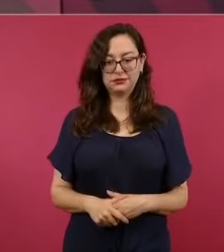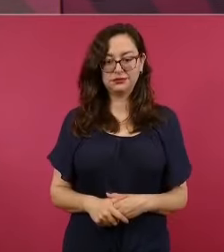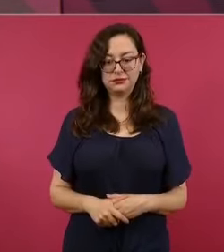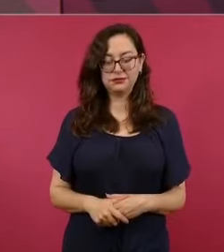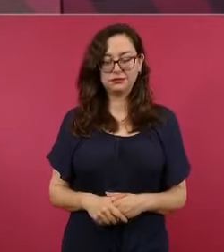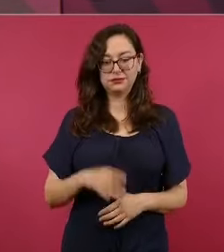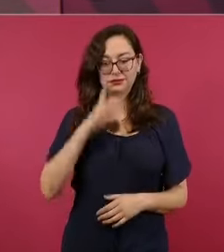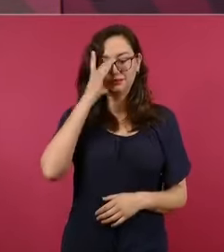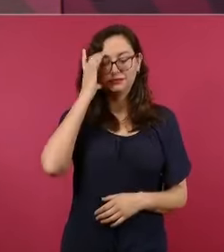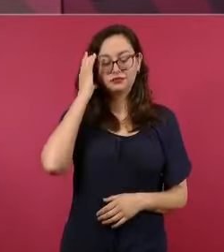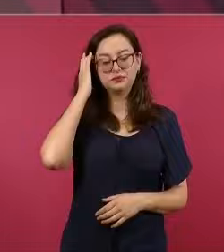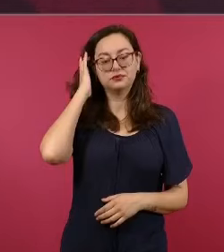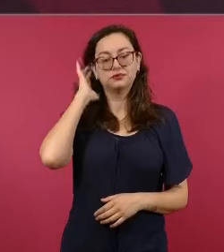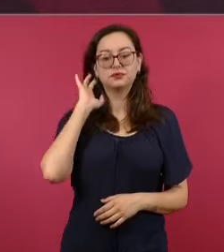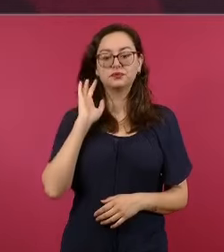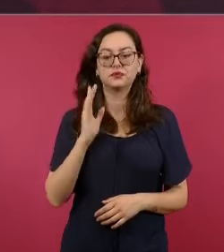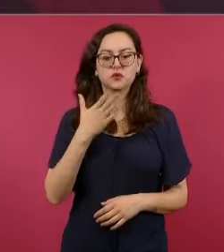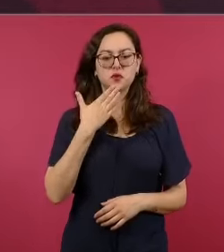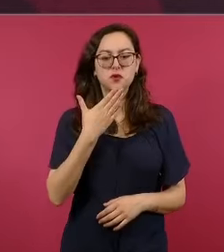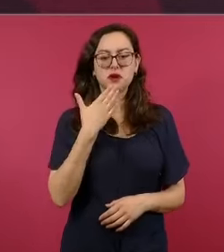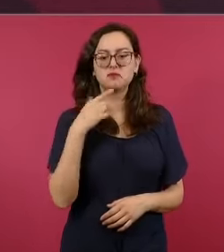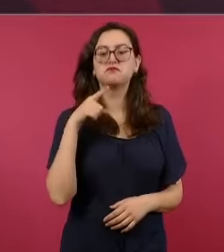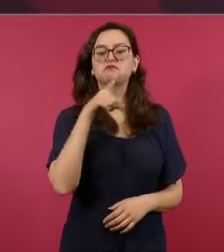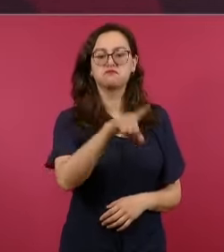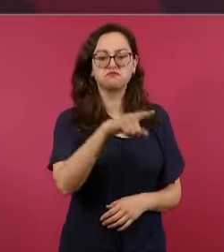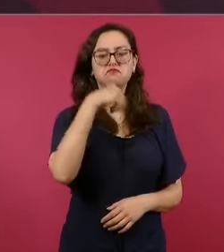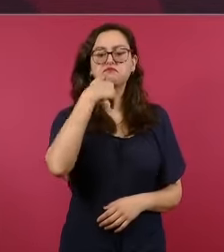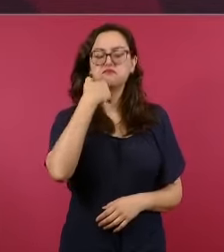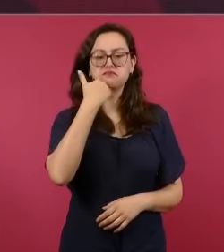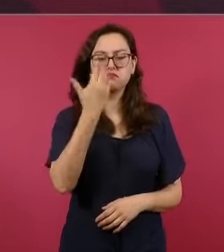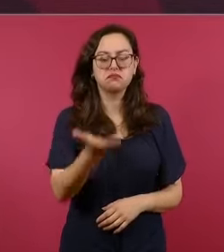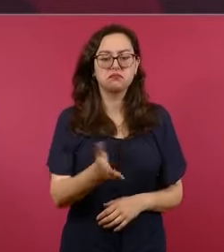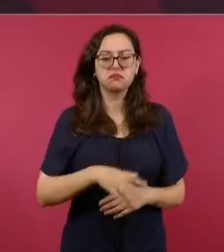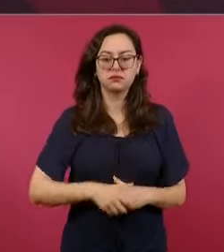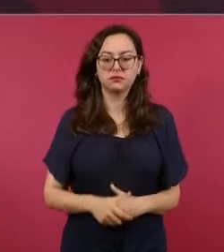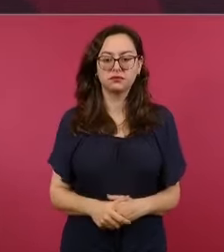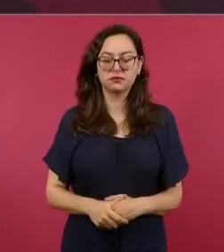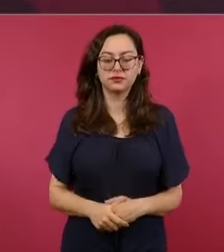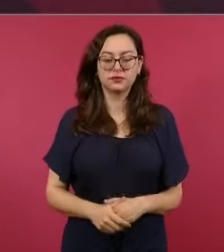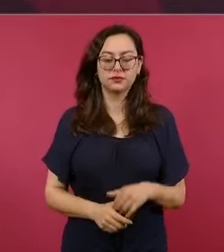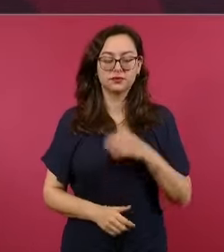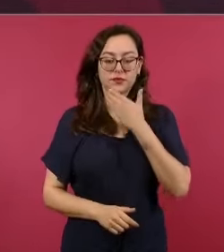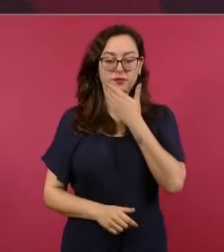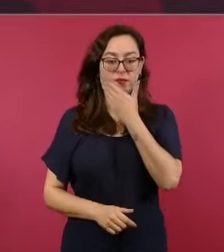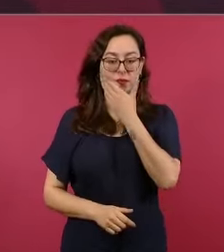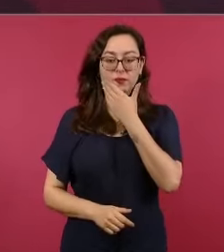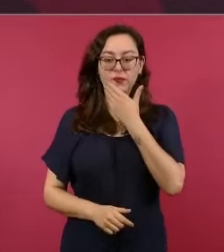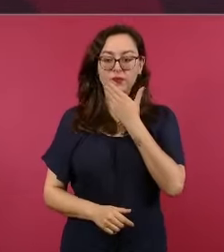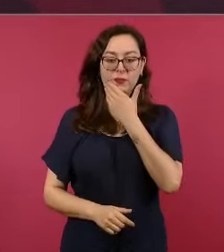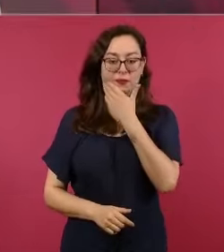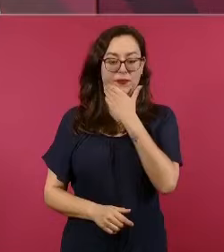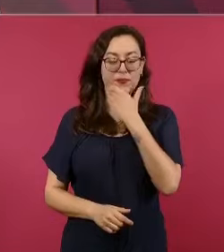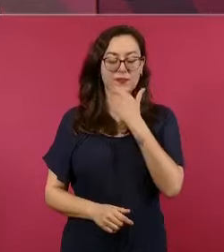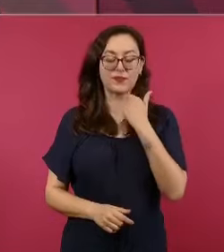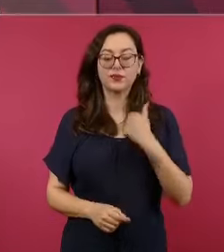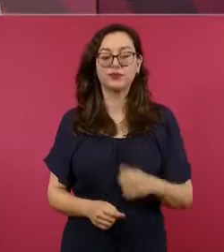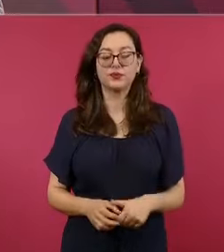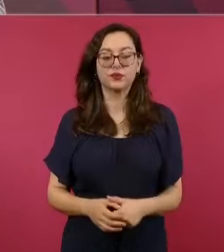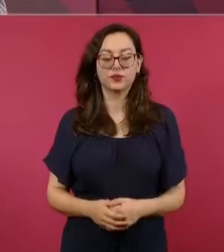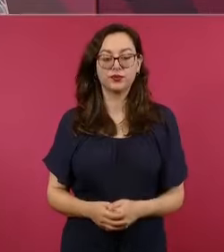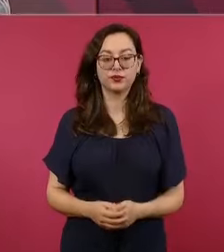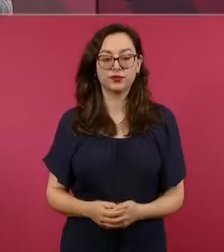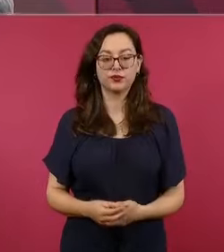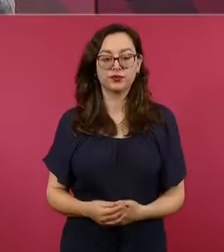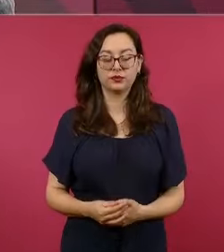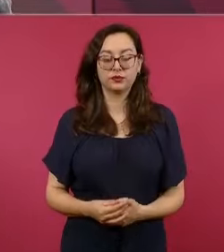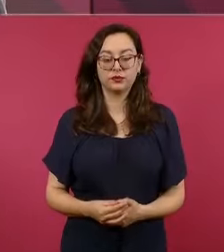de sentirse así el que tenga